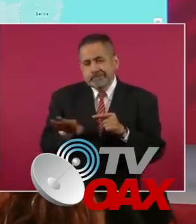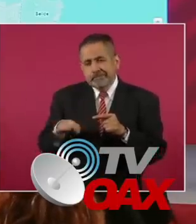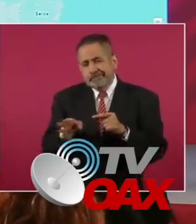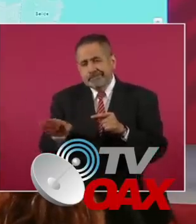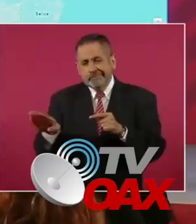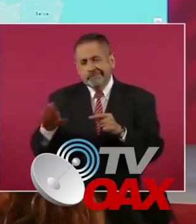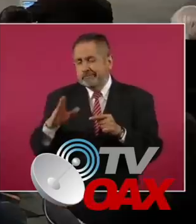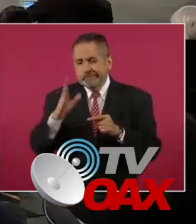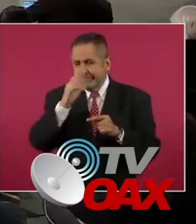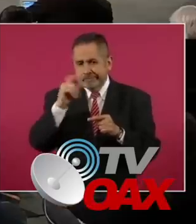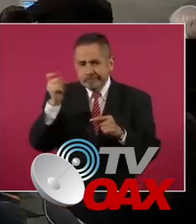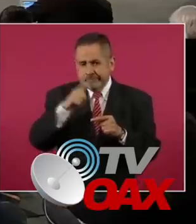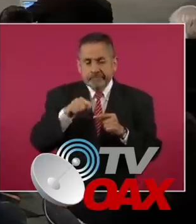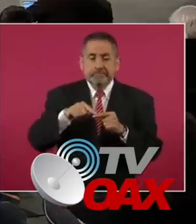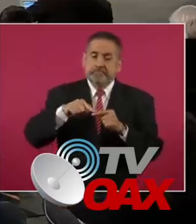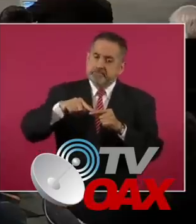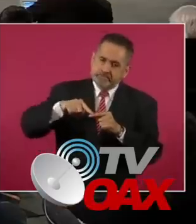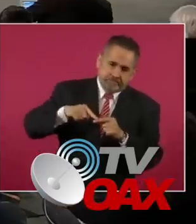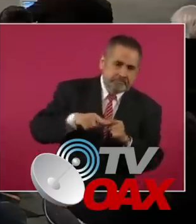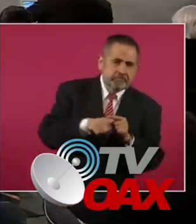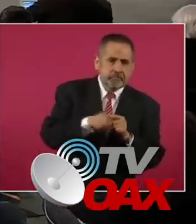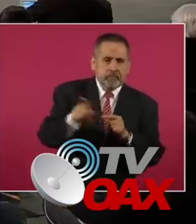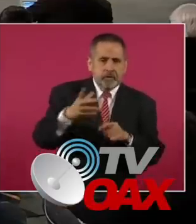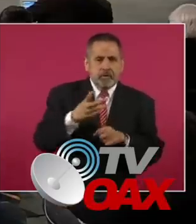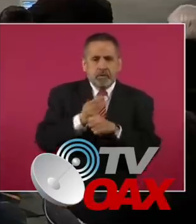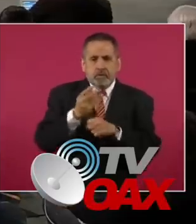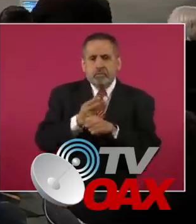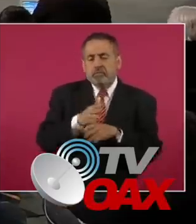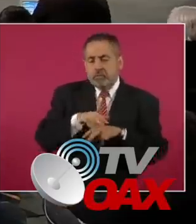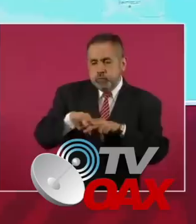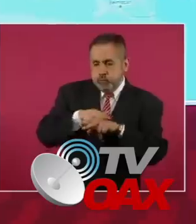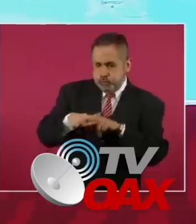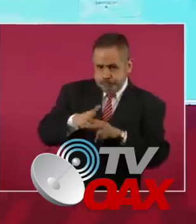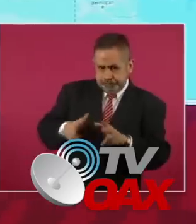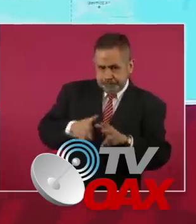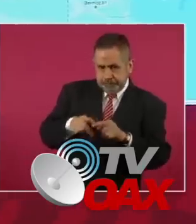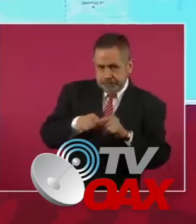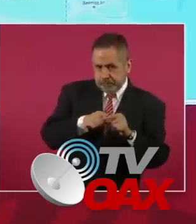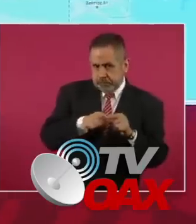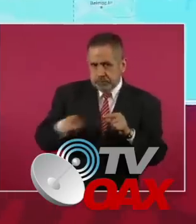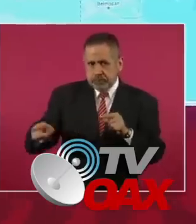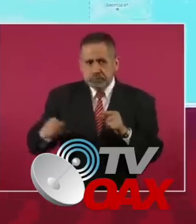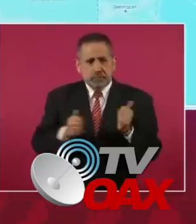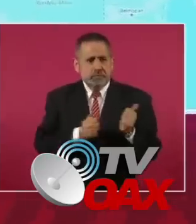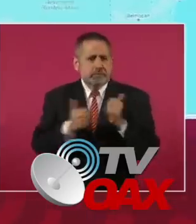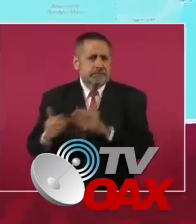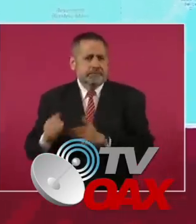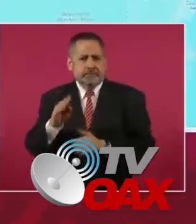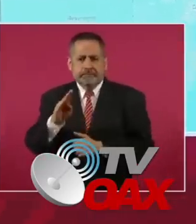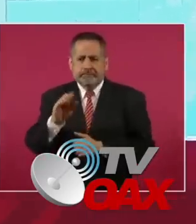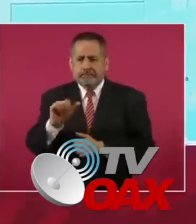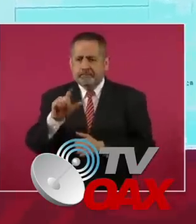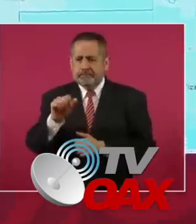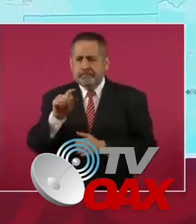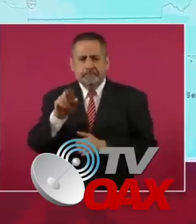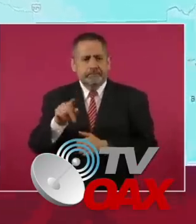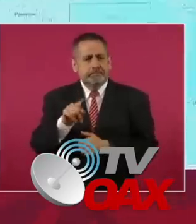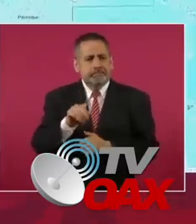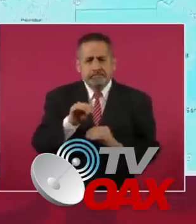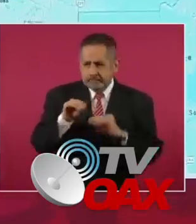mal. Entonces ya iniciamos la reparación de la vía para traer balasto